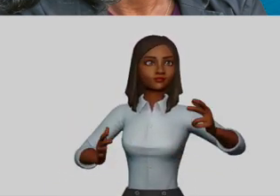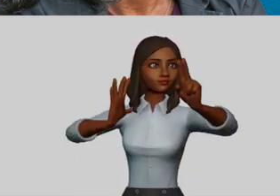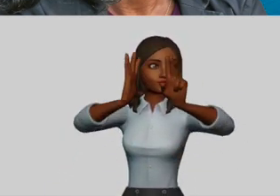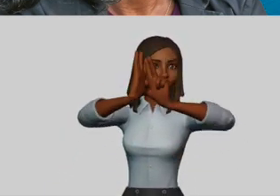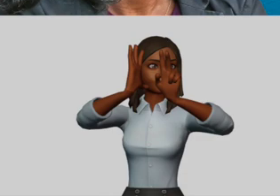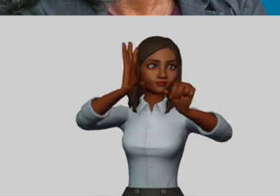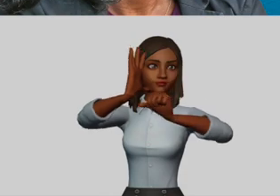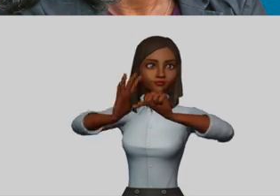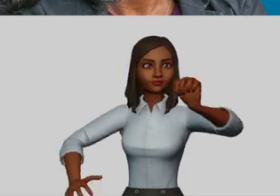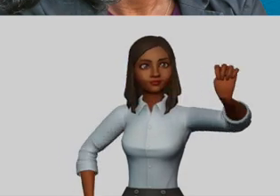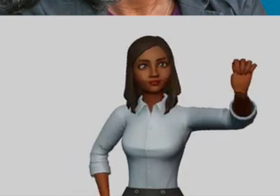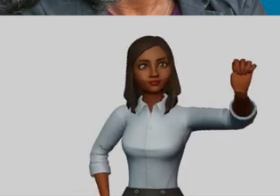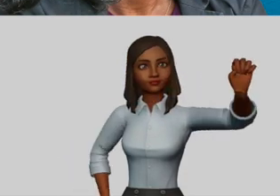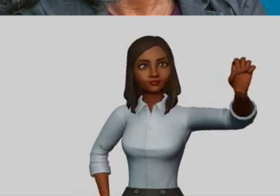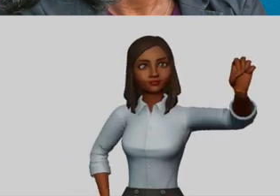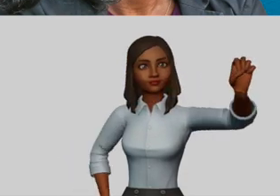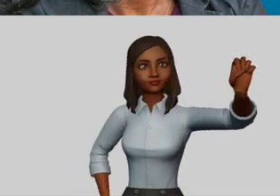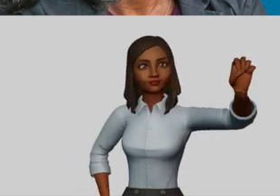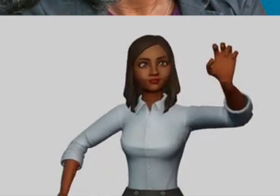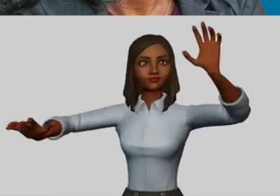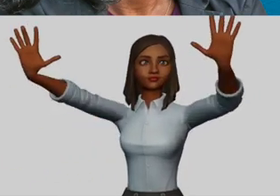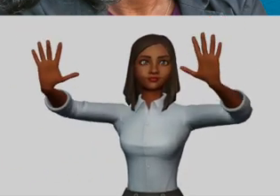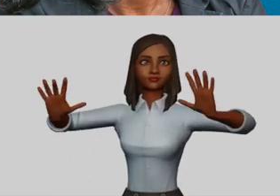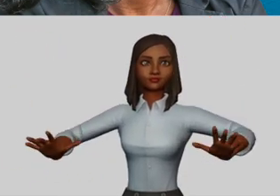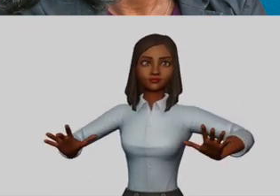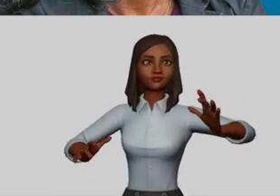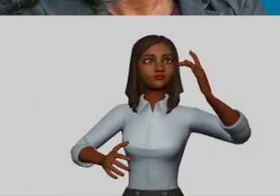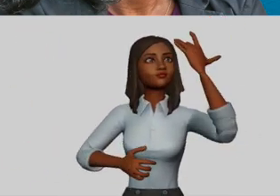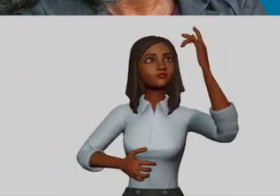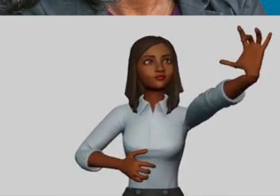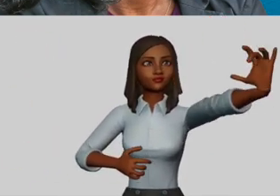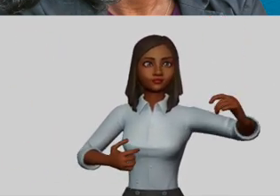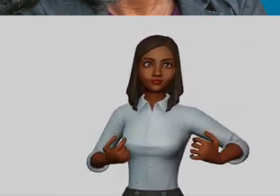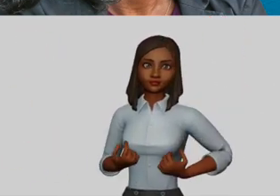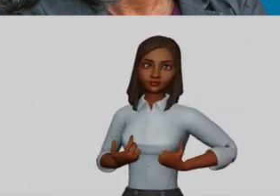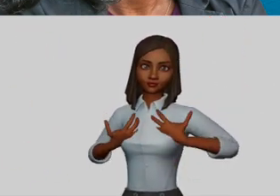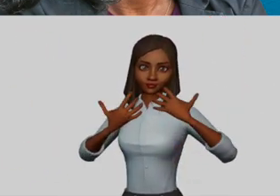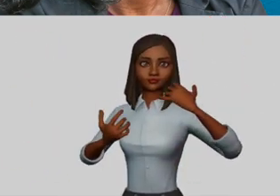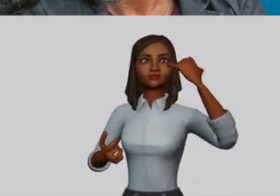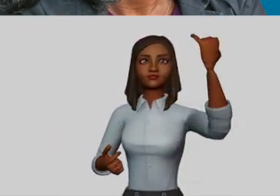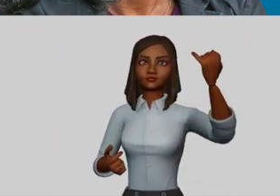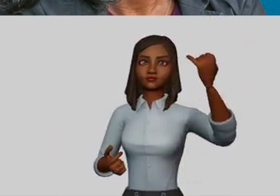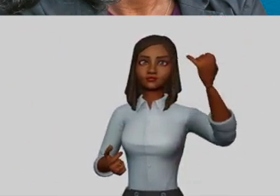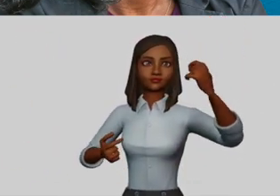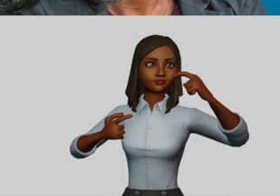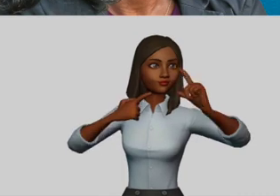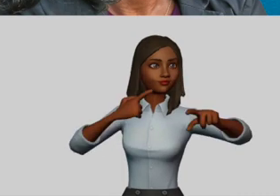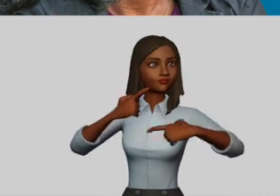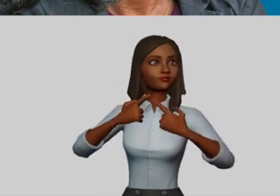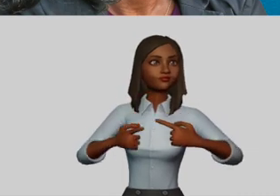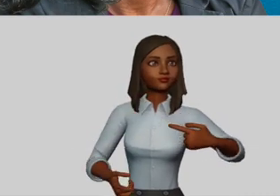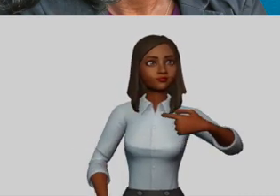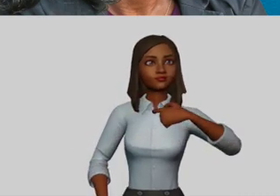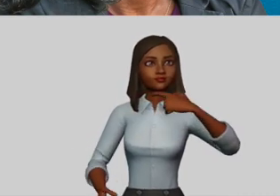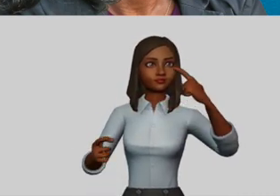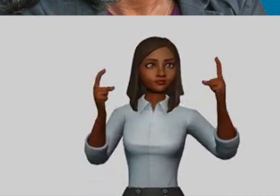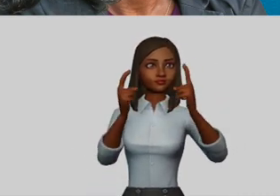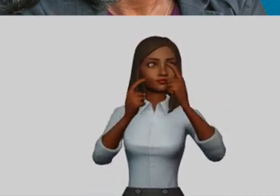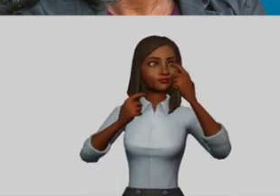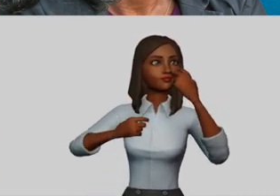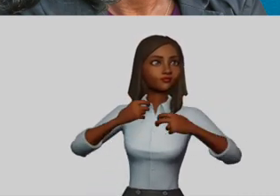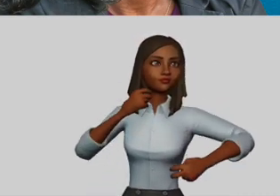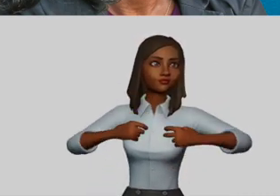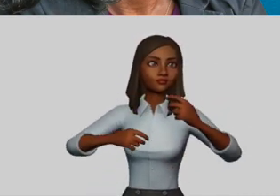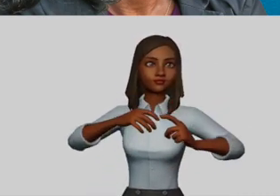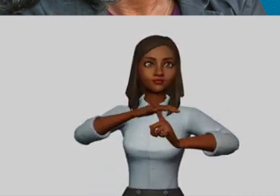un negocio y después de ahí conseguimos lo que yo digo, un inversionista vinieron un poquito.